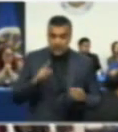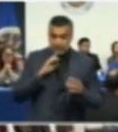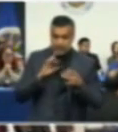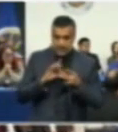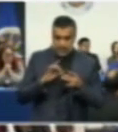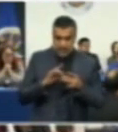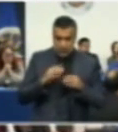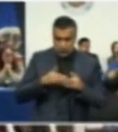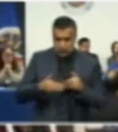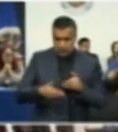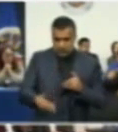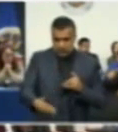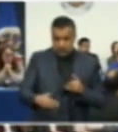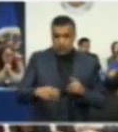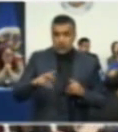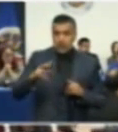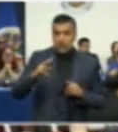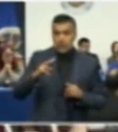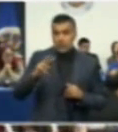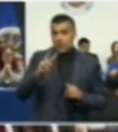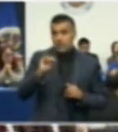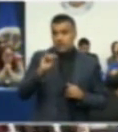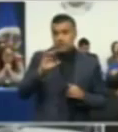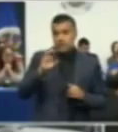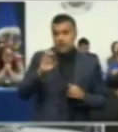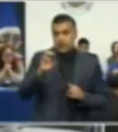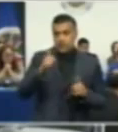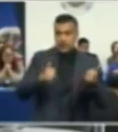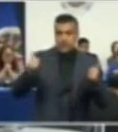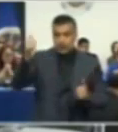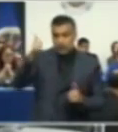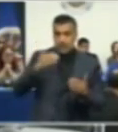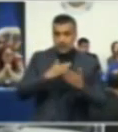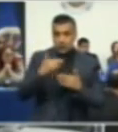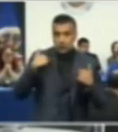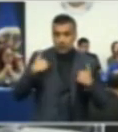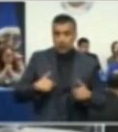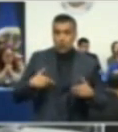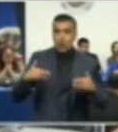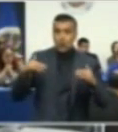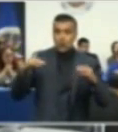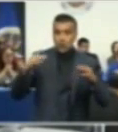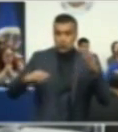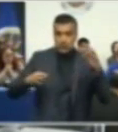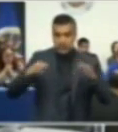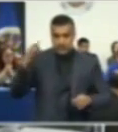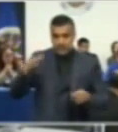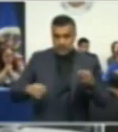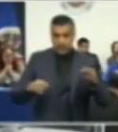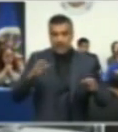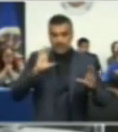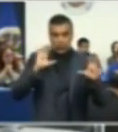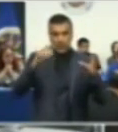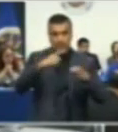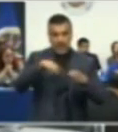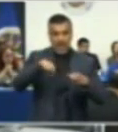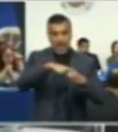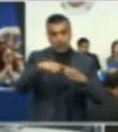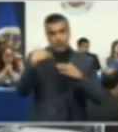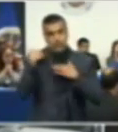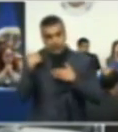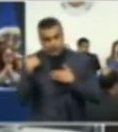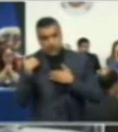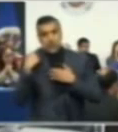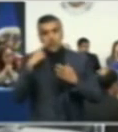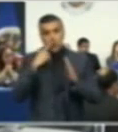siguiente, el Viceministerio de Derechos Humanos y Acceso a la Justicia, que es una entidad que tiene que ver con el o